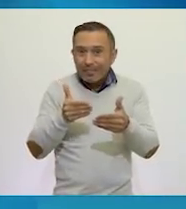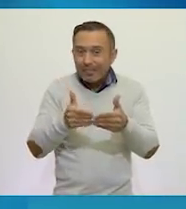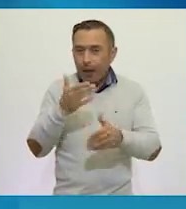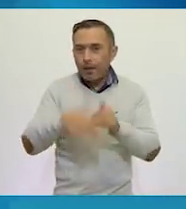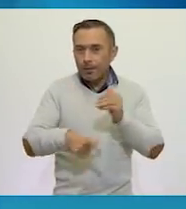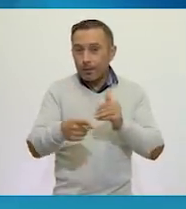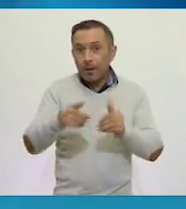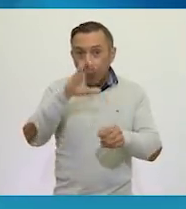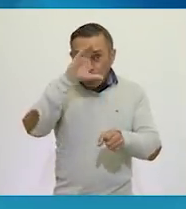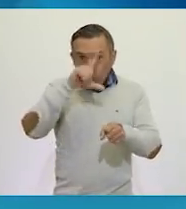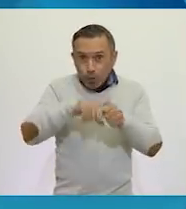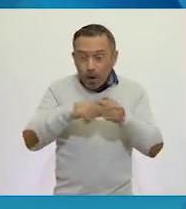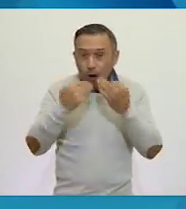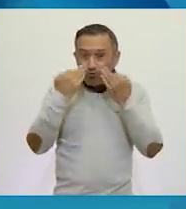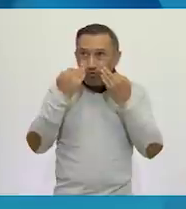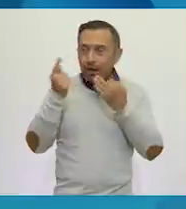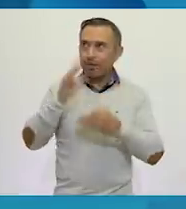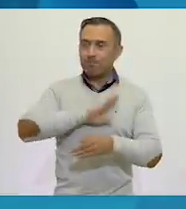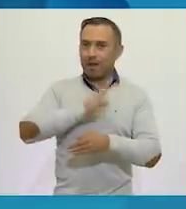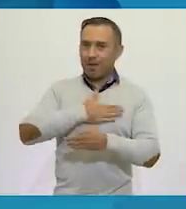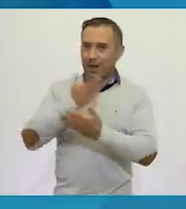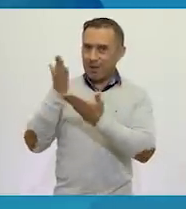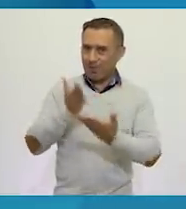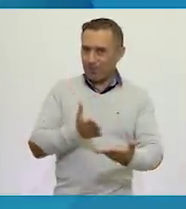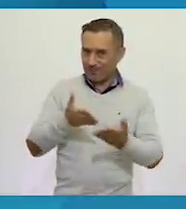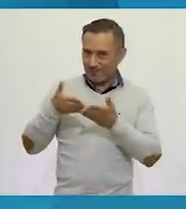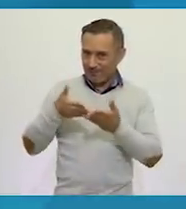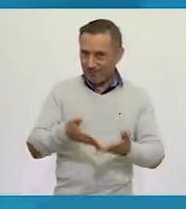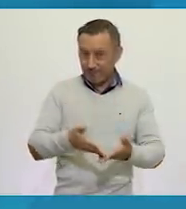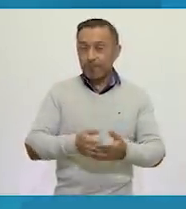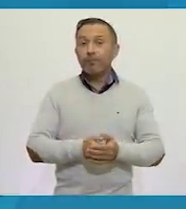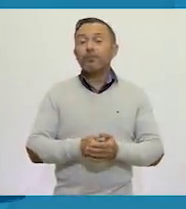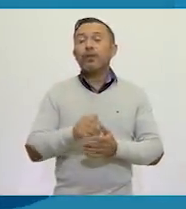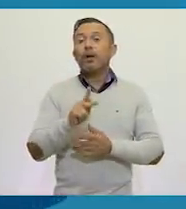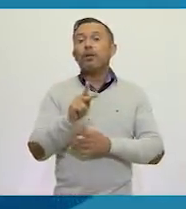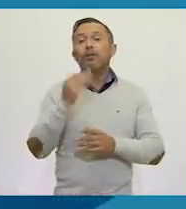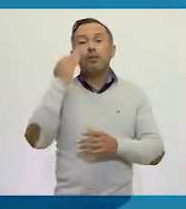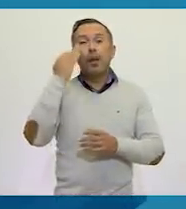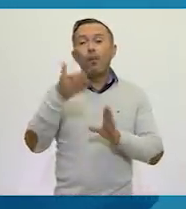atestiguaron la conquista. El posclásico.